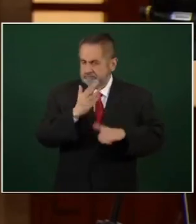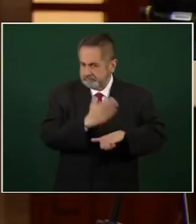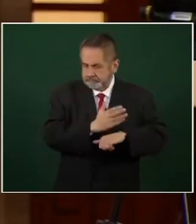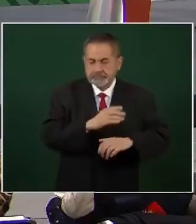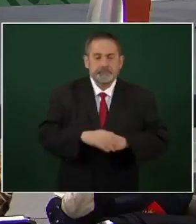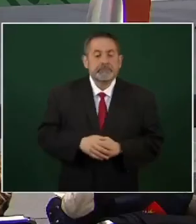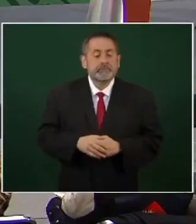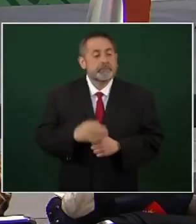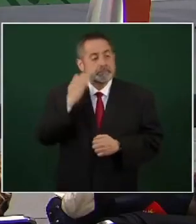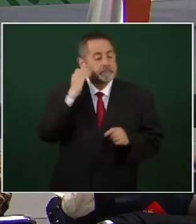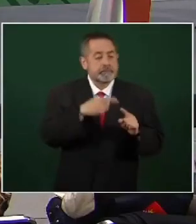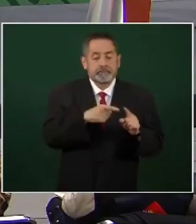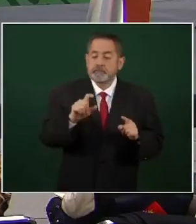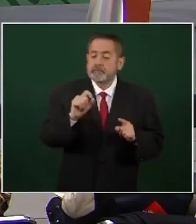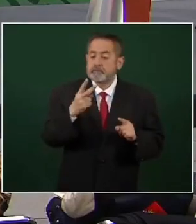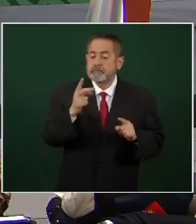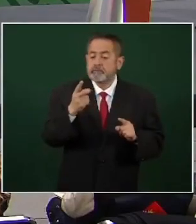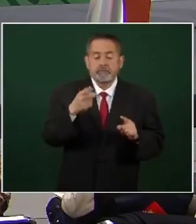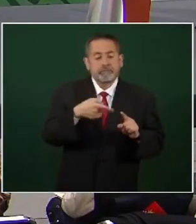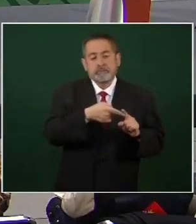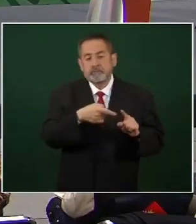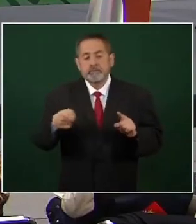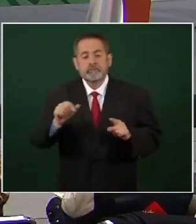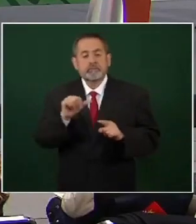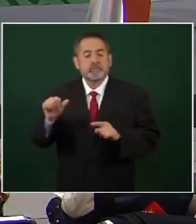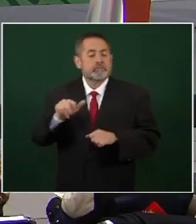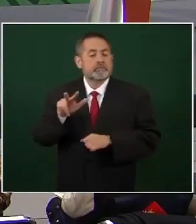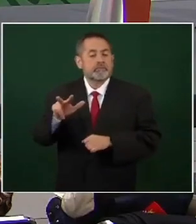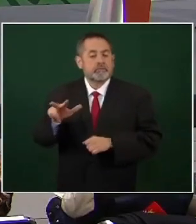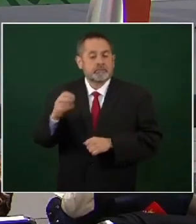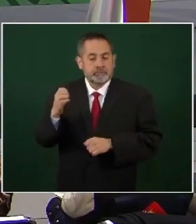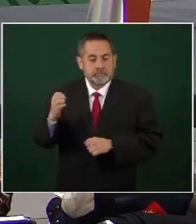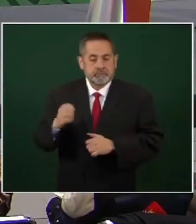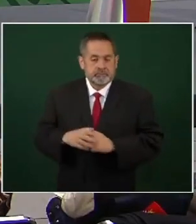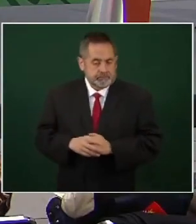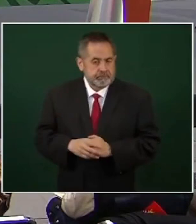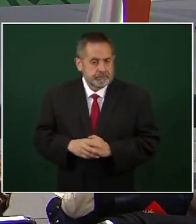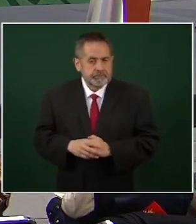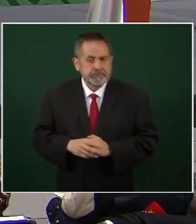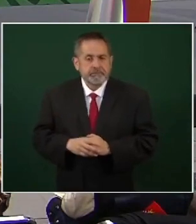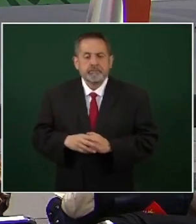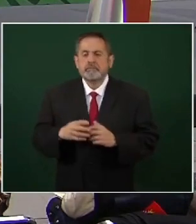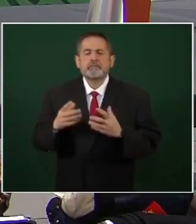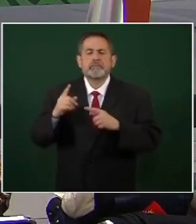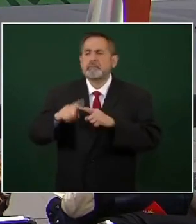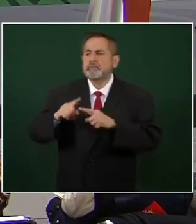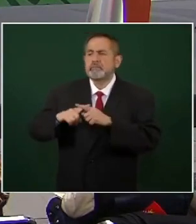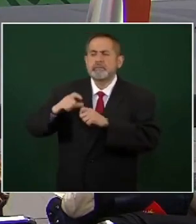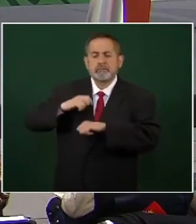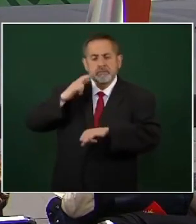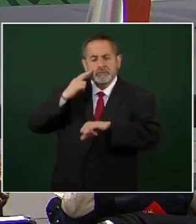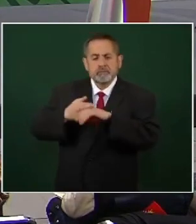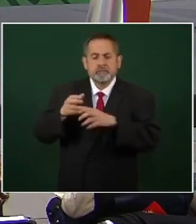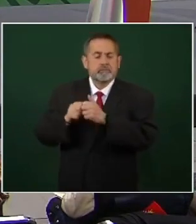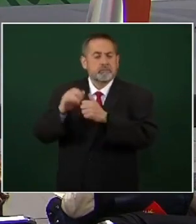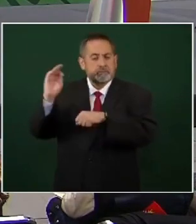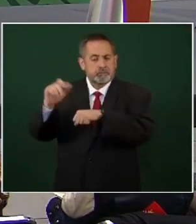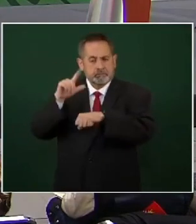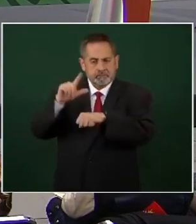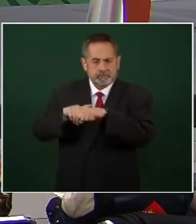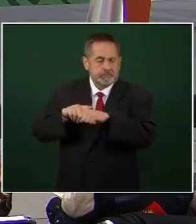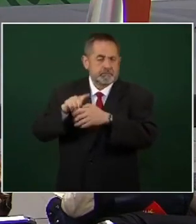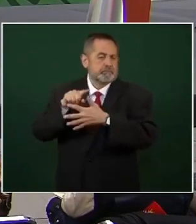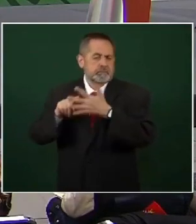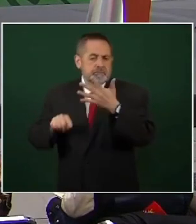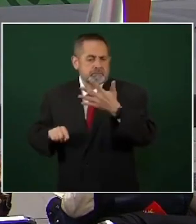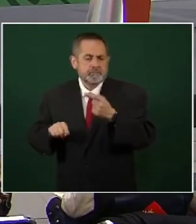22 de diciembre al 18 de enero. Tenemos las instancias que participan tanto de nivel federal, que son